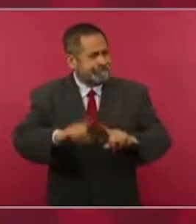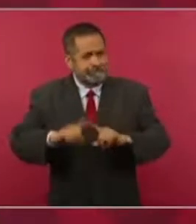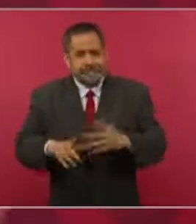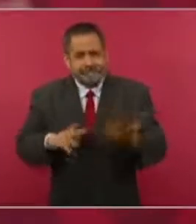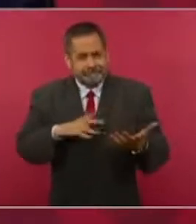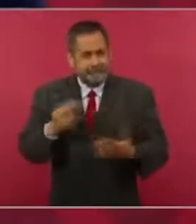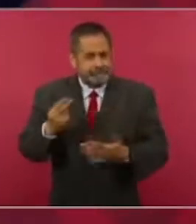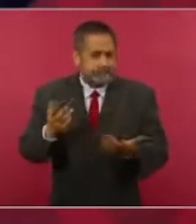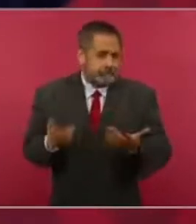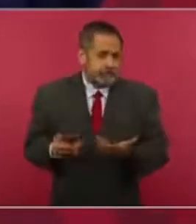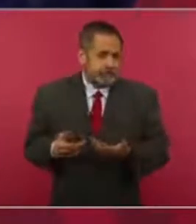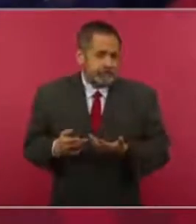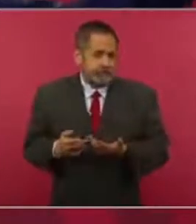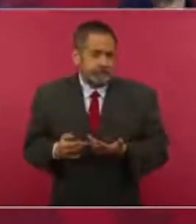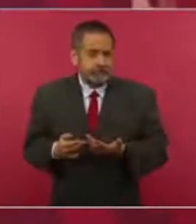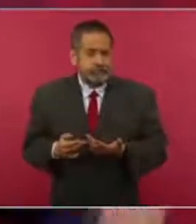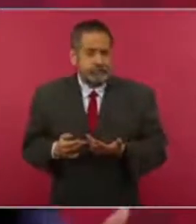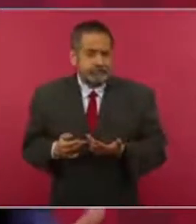y que no haya